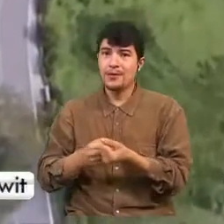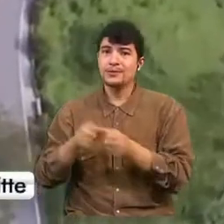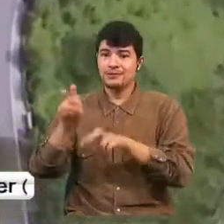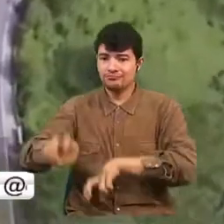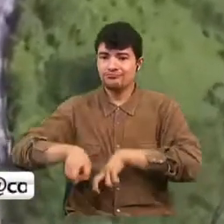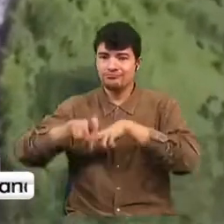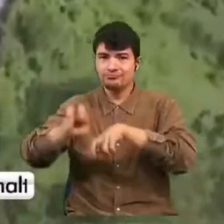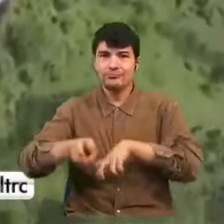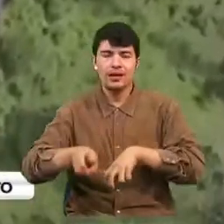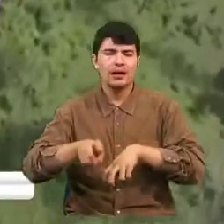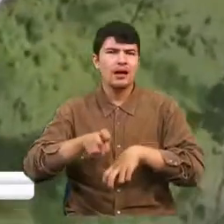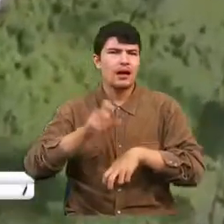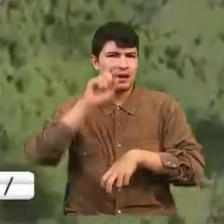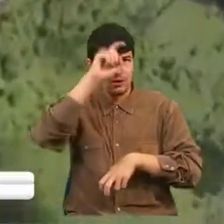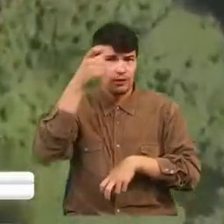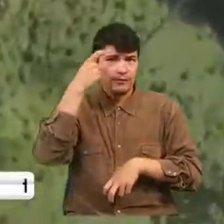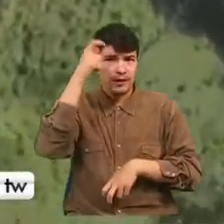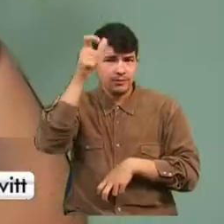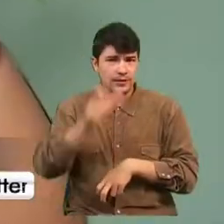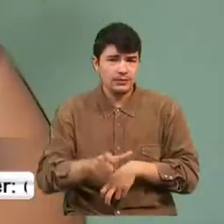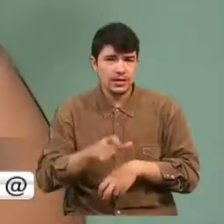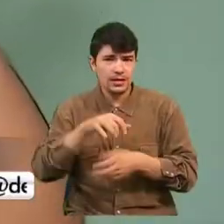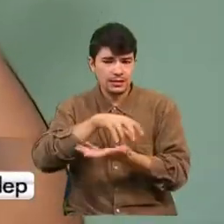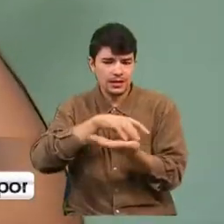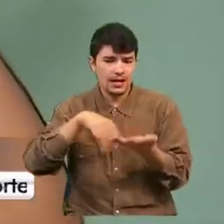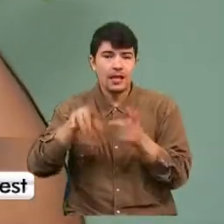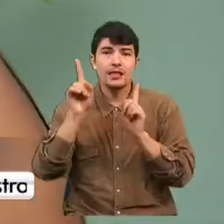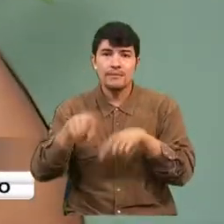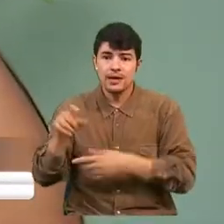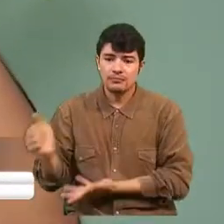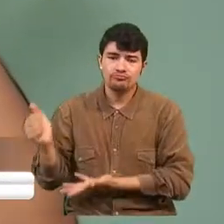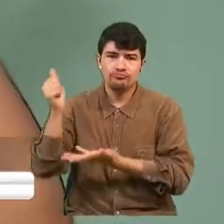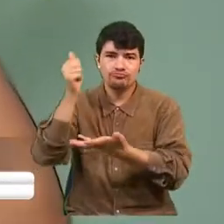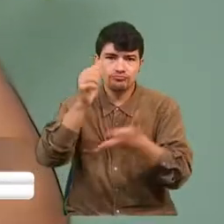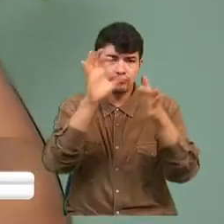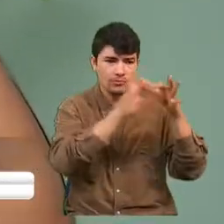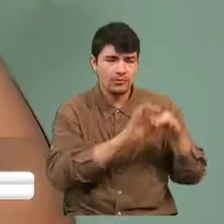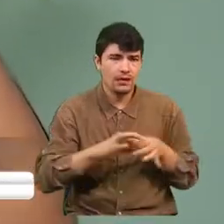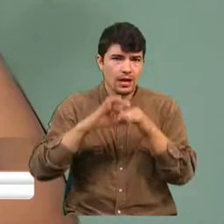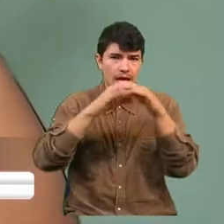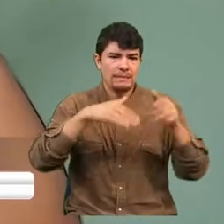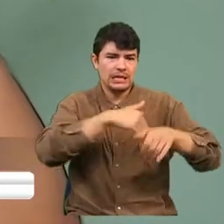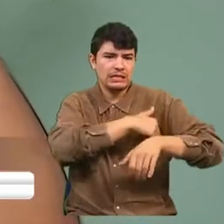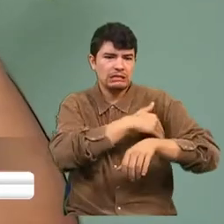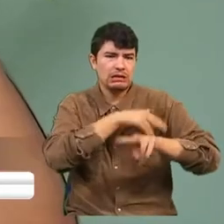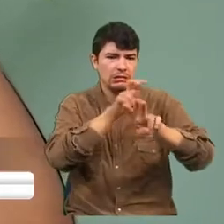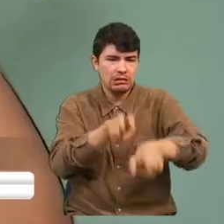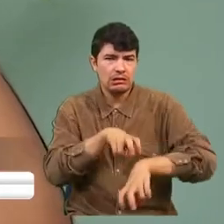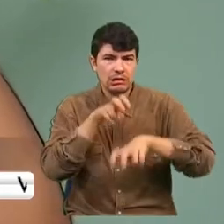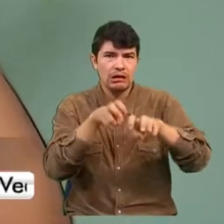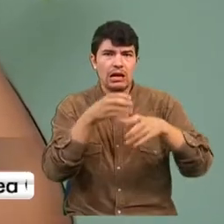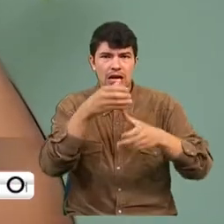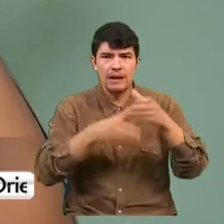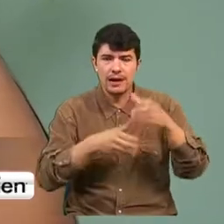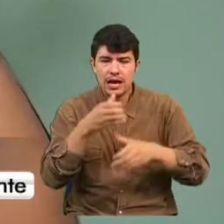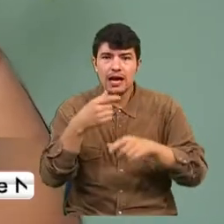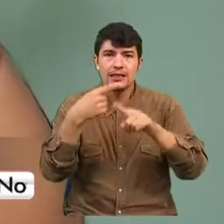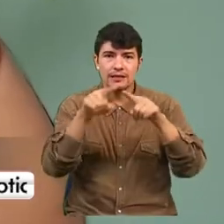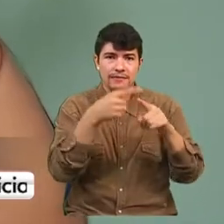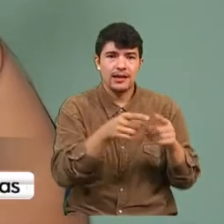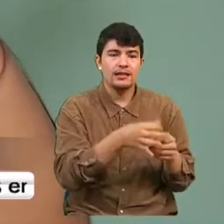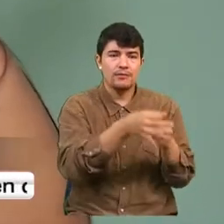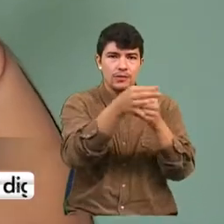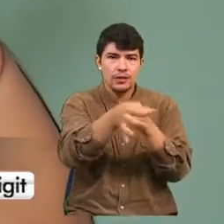El señor gobernador de Santander también hizo una inversión mancomunada con el ministerio, con la Cámara de Comercio y con el municipio de